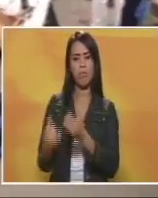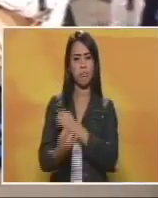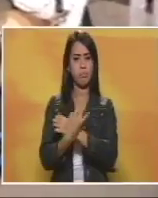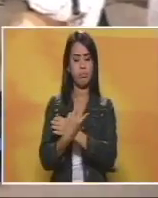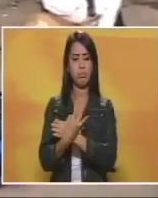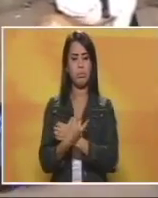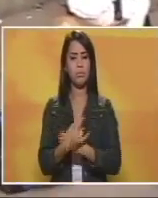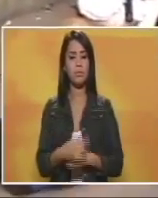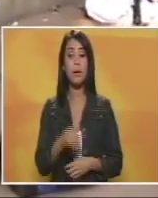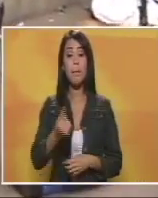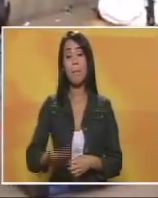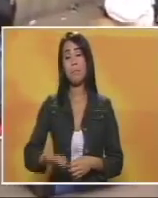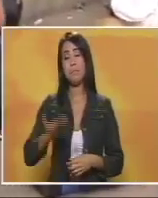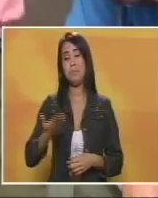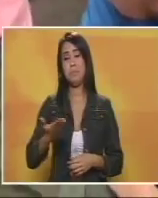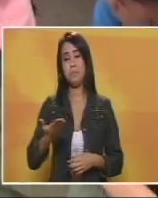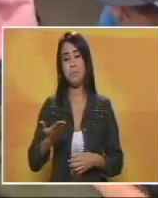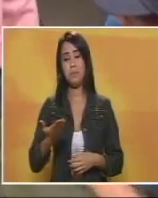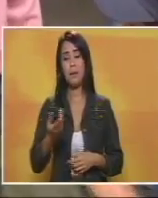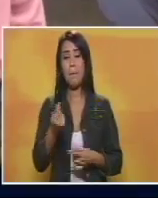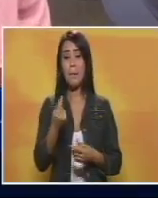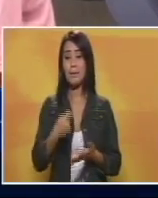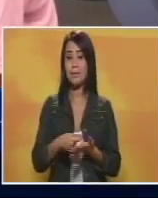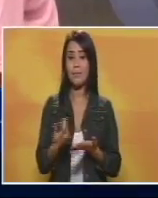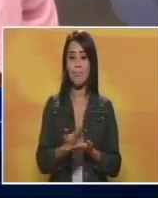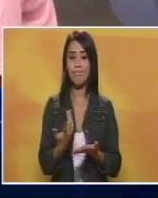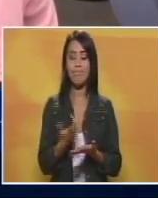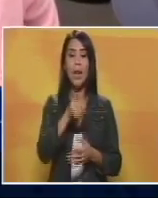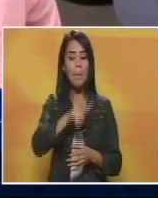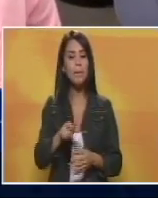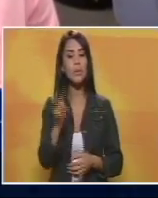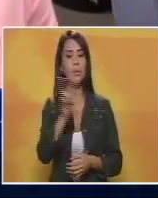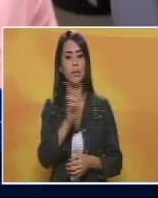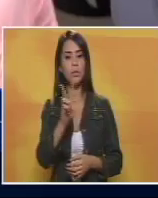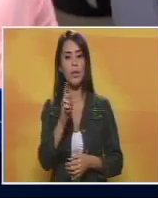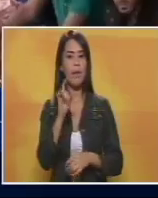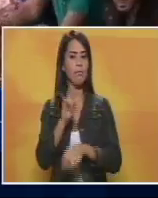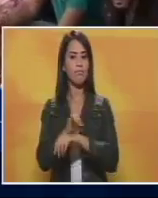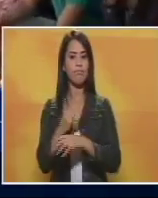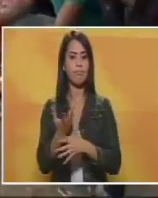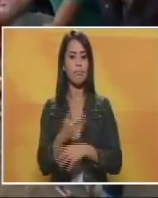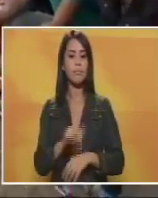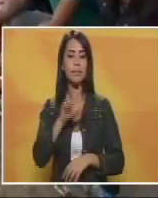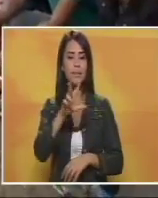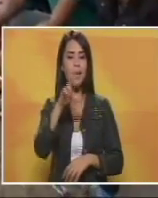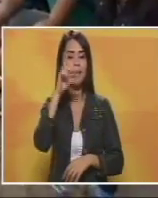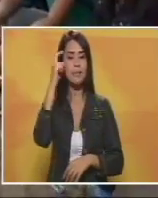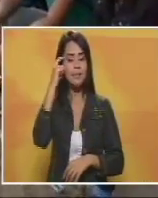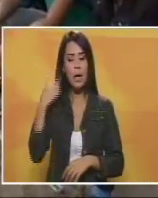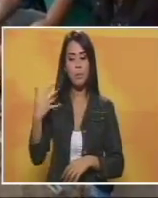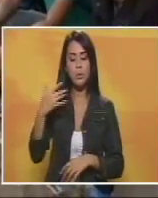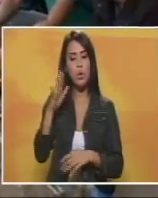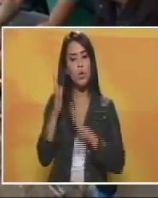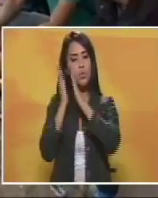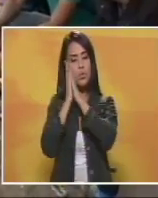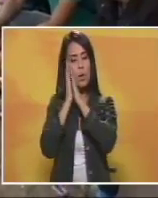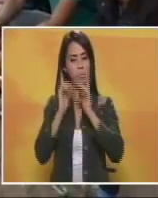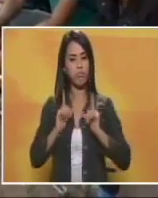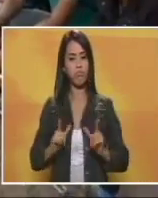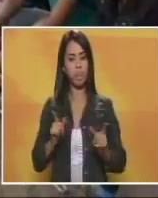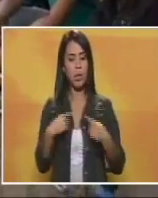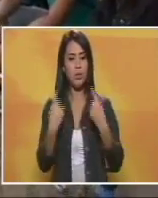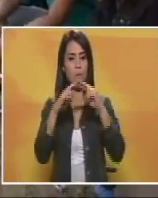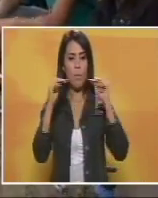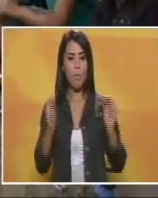más caro el pasaje a las personas venezolanas. Desde hace 3 días duermen cerca al puente internacional